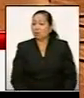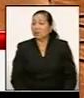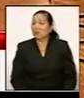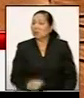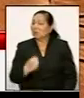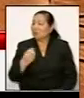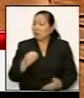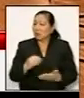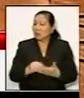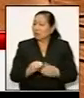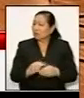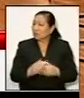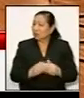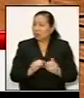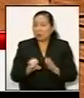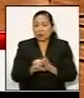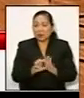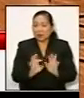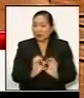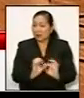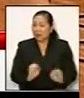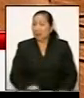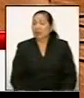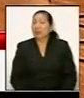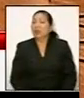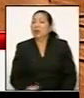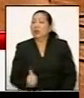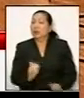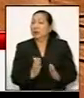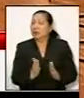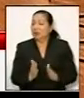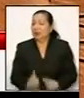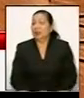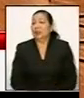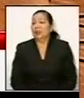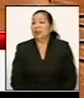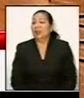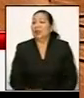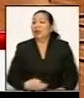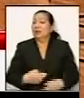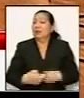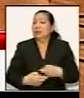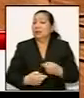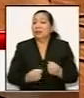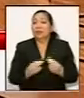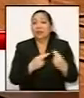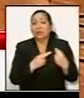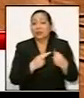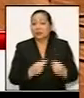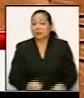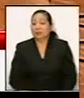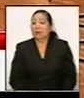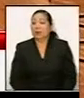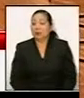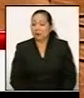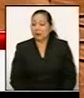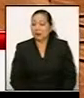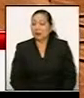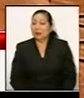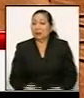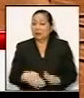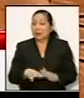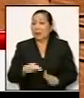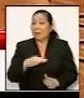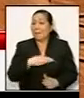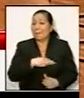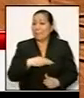hipoteca la construcción del currículo digamos otras organizaciones es un proceso de responsabilidad interna del